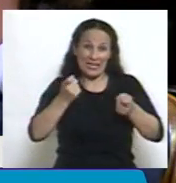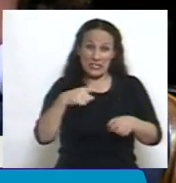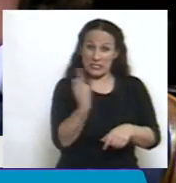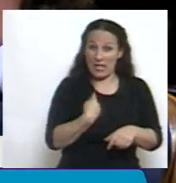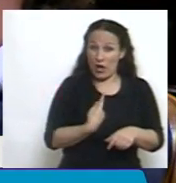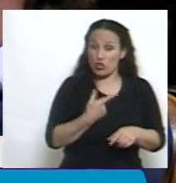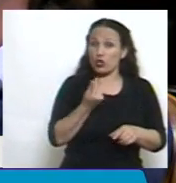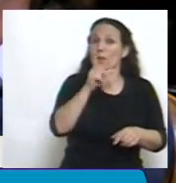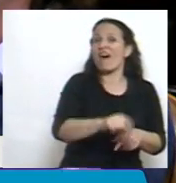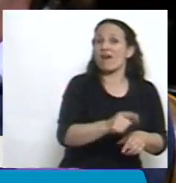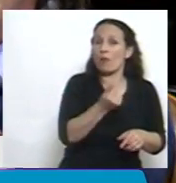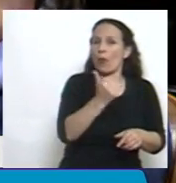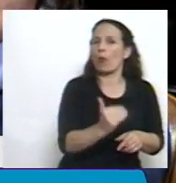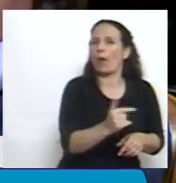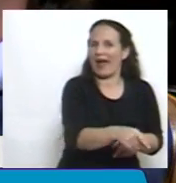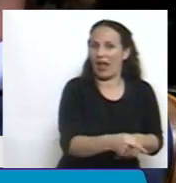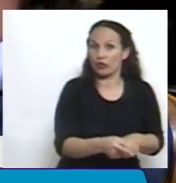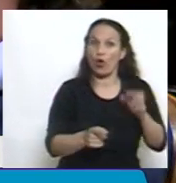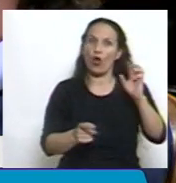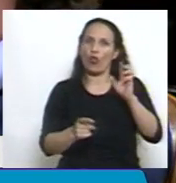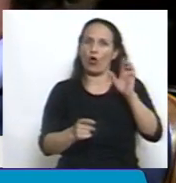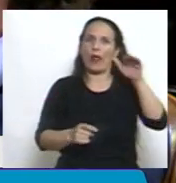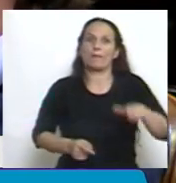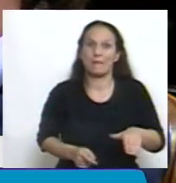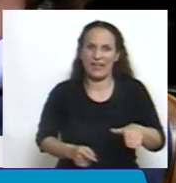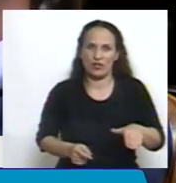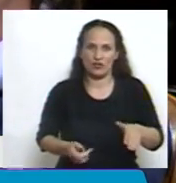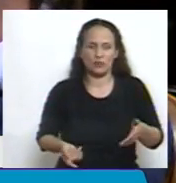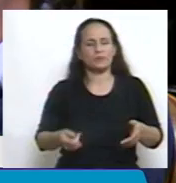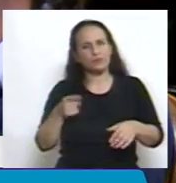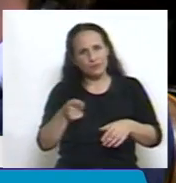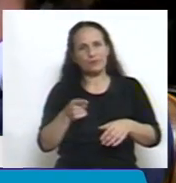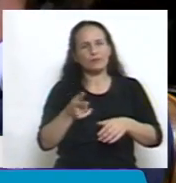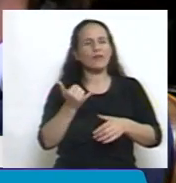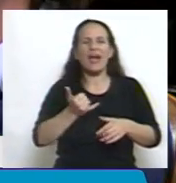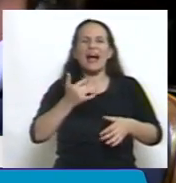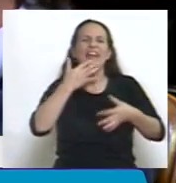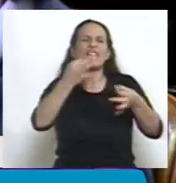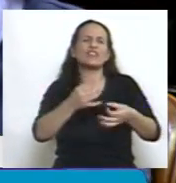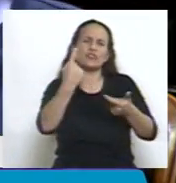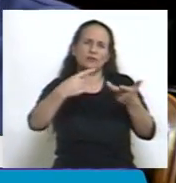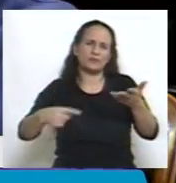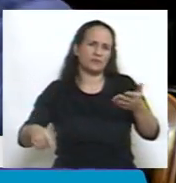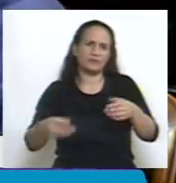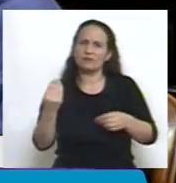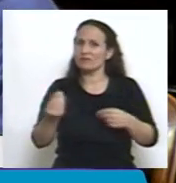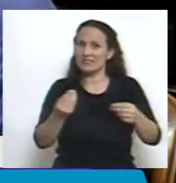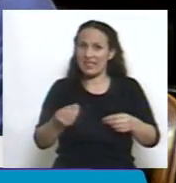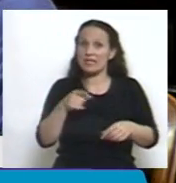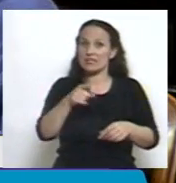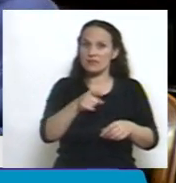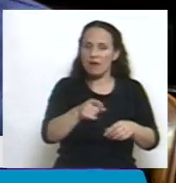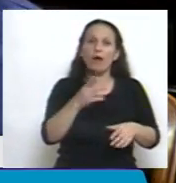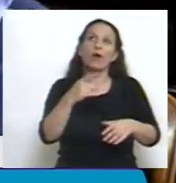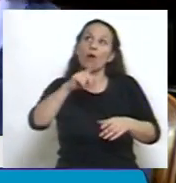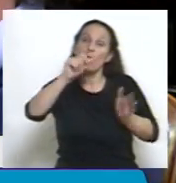dólares. El tipo de cambio tiene definiciones técnicas, pero la más sencilla es que es lo que adecua a la idiosincrasia de un país a